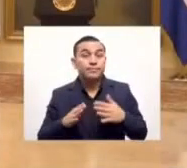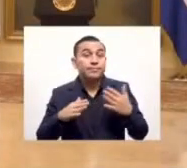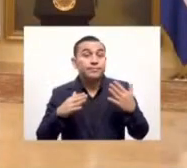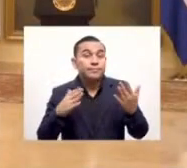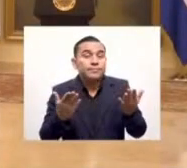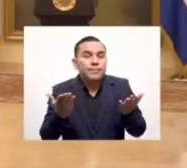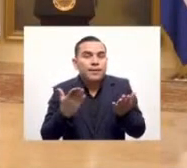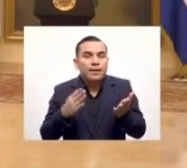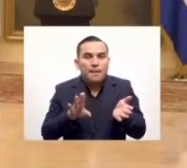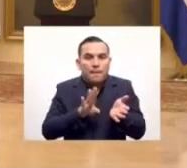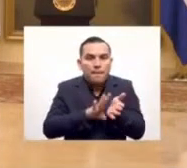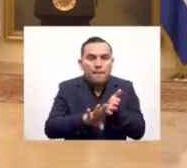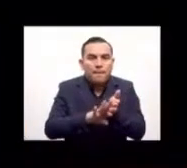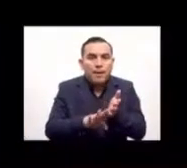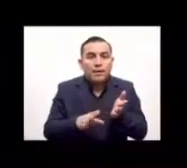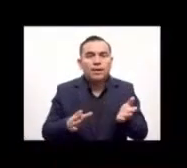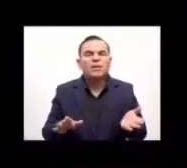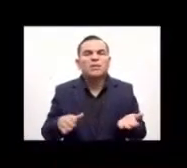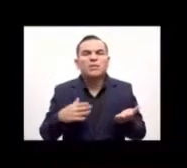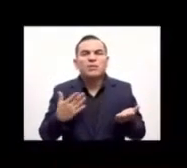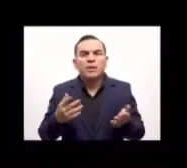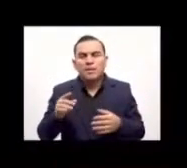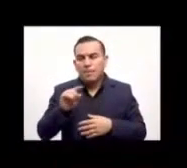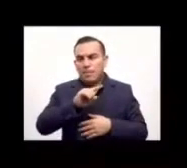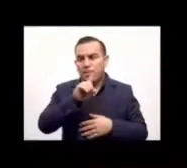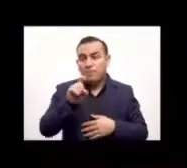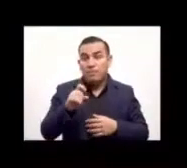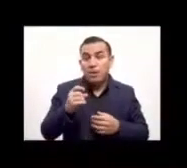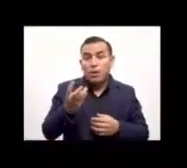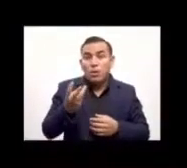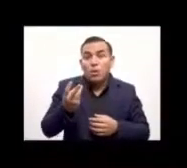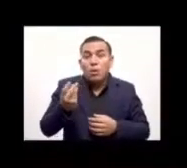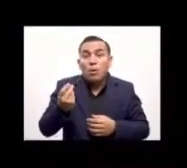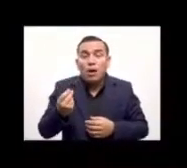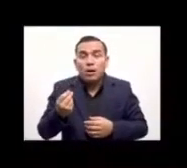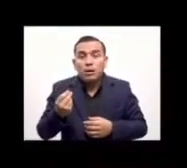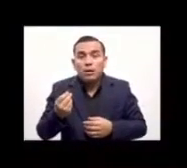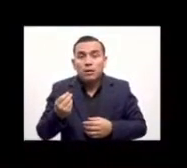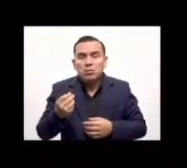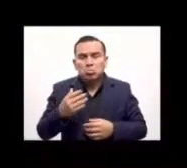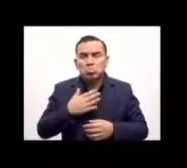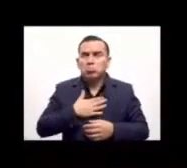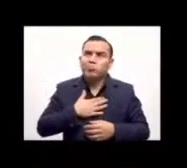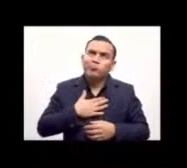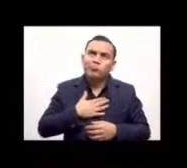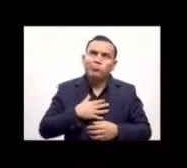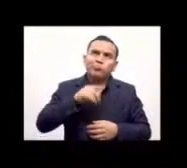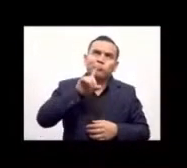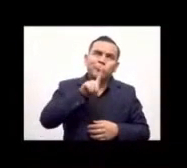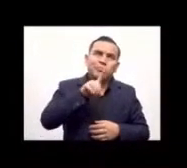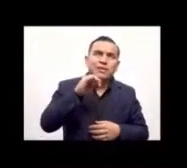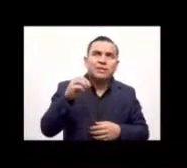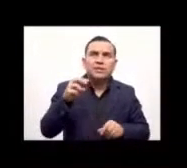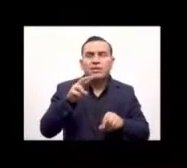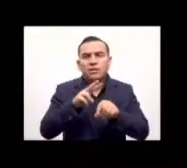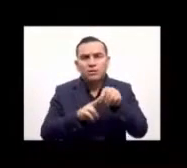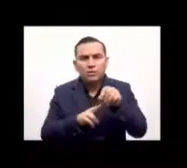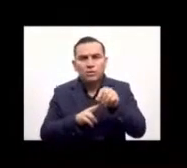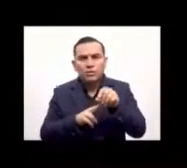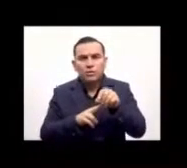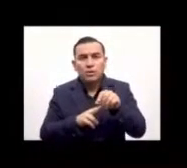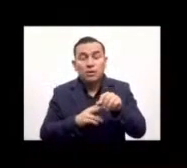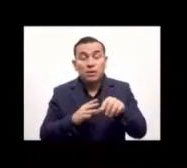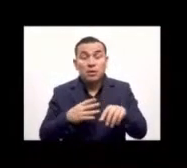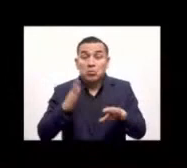año, no 5 horas. Entonces, cuando a mí me preguntas por qué leemos este tipo de acciones como populismo,